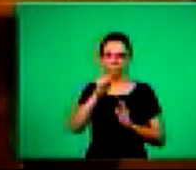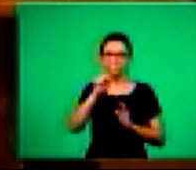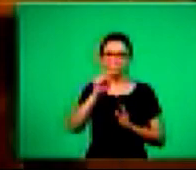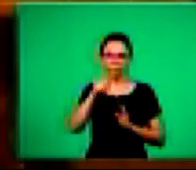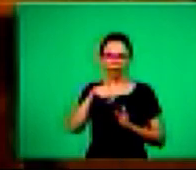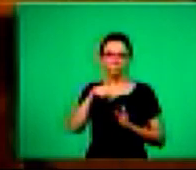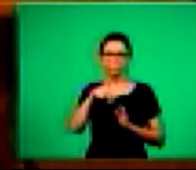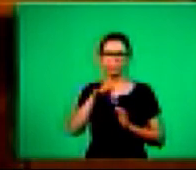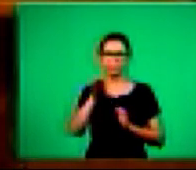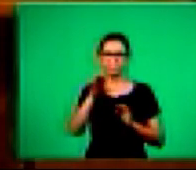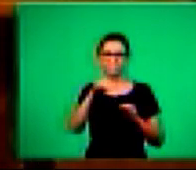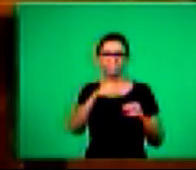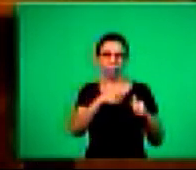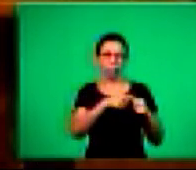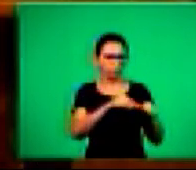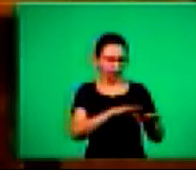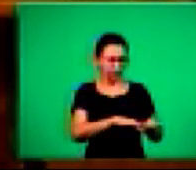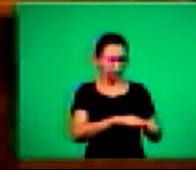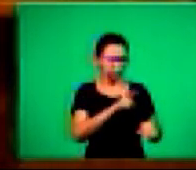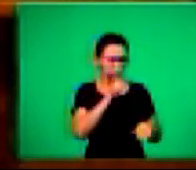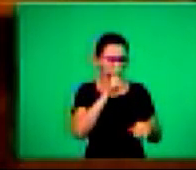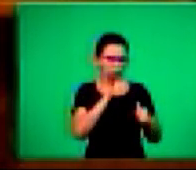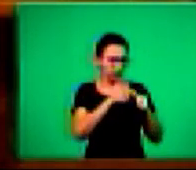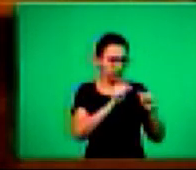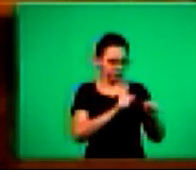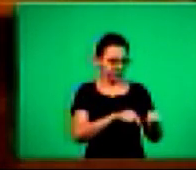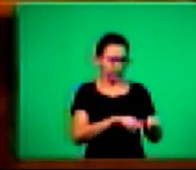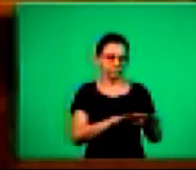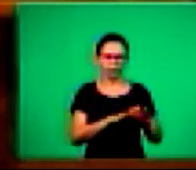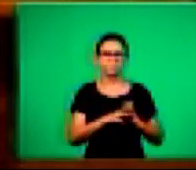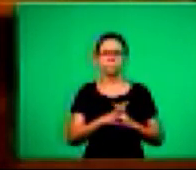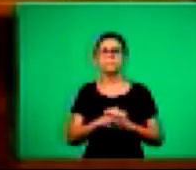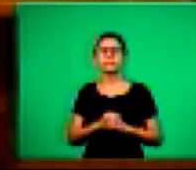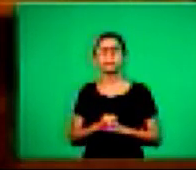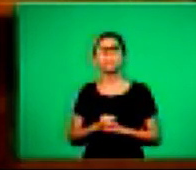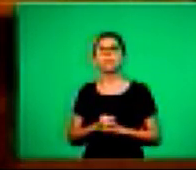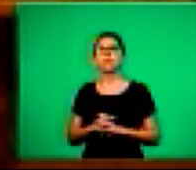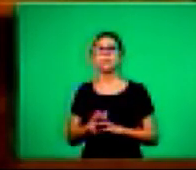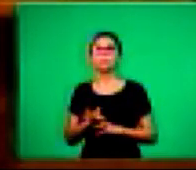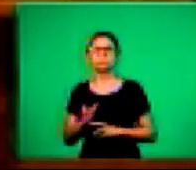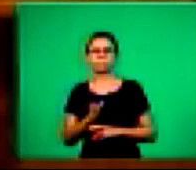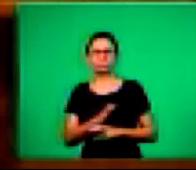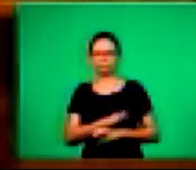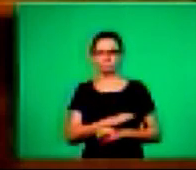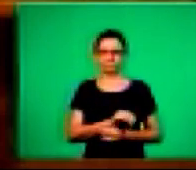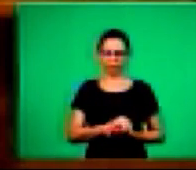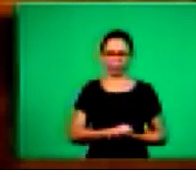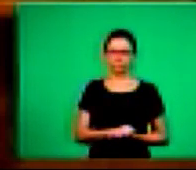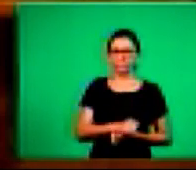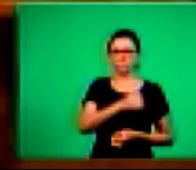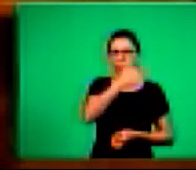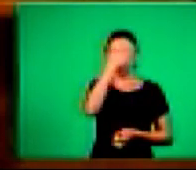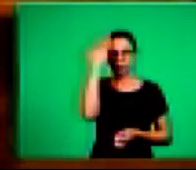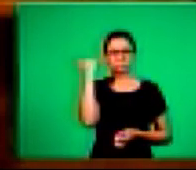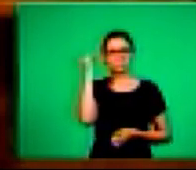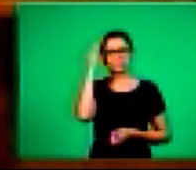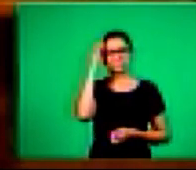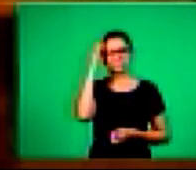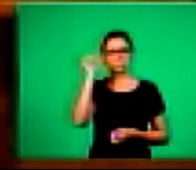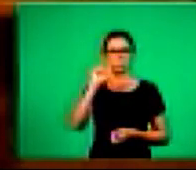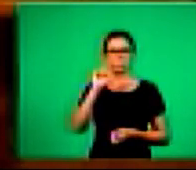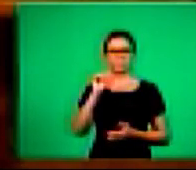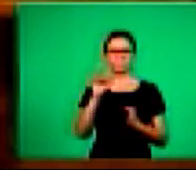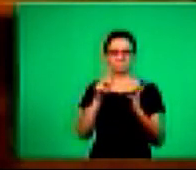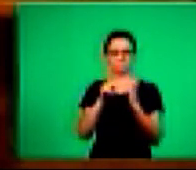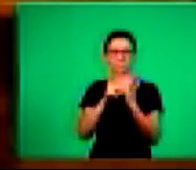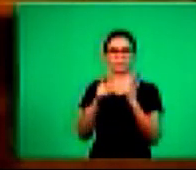este es un asunto de madera aquí si son vamos a vamos a ver una cosa de las personas entienden lo siguiente yo la